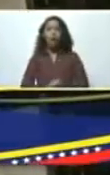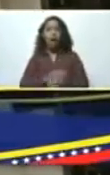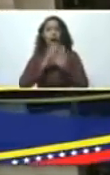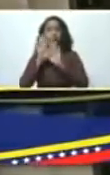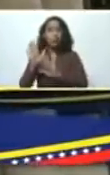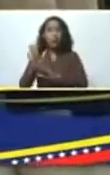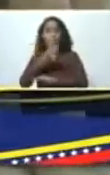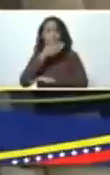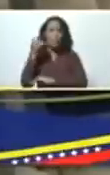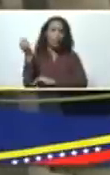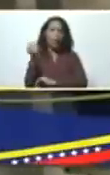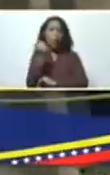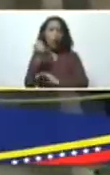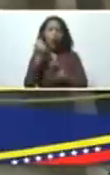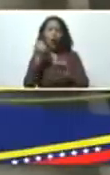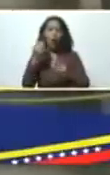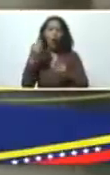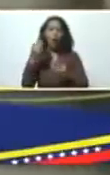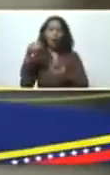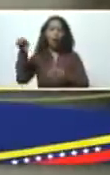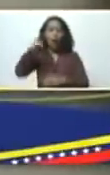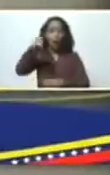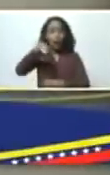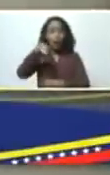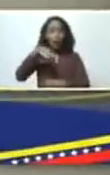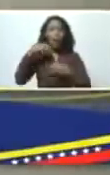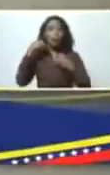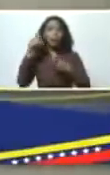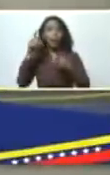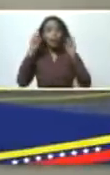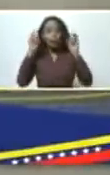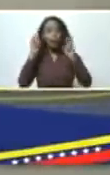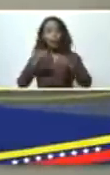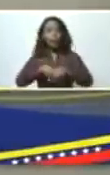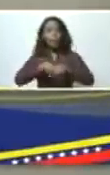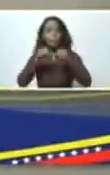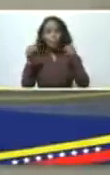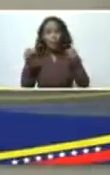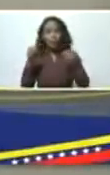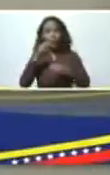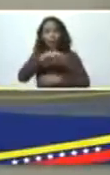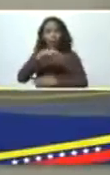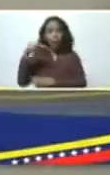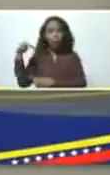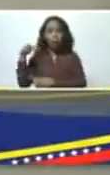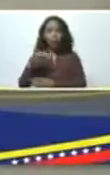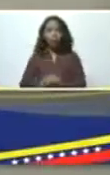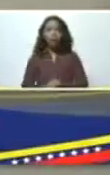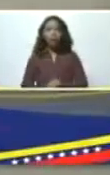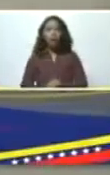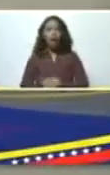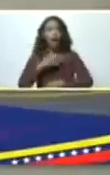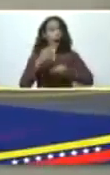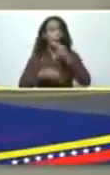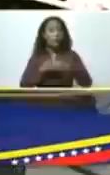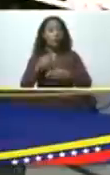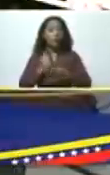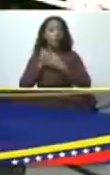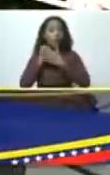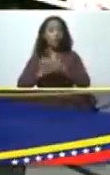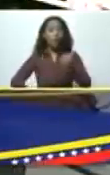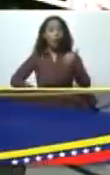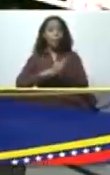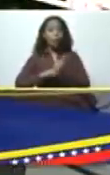la mejor harina en el área panadera y en el área pastificio, garantizando y contribuyendo en